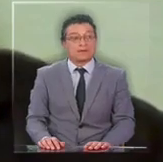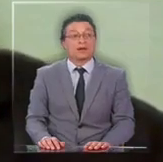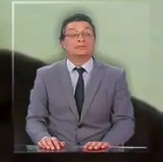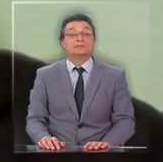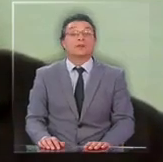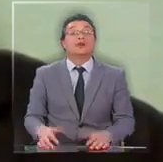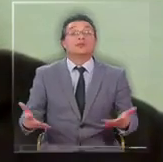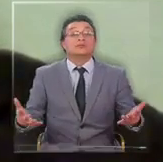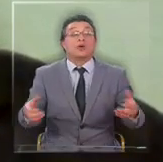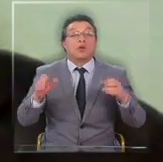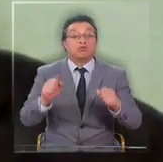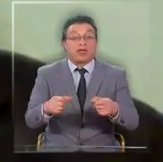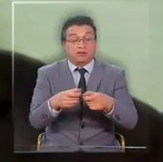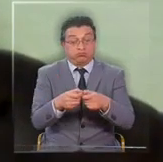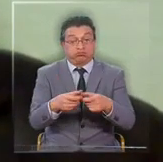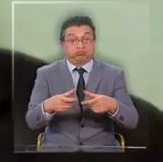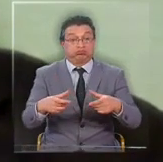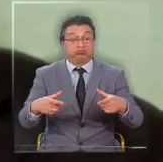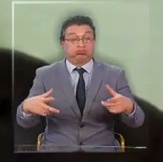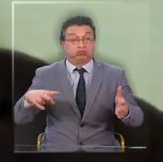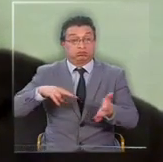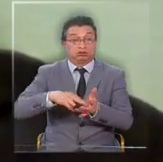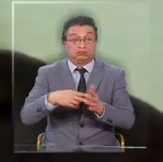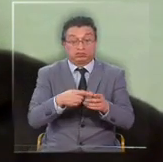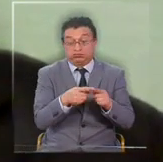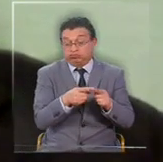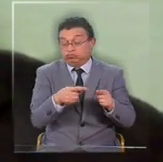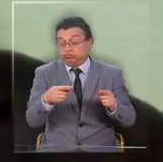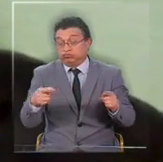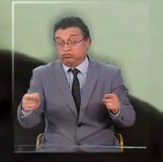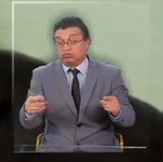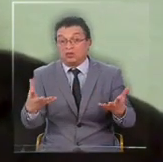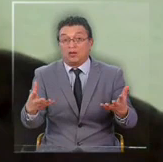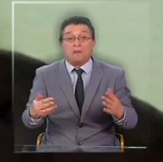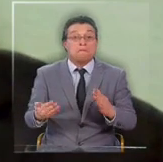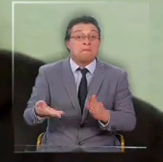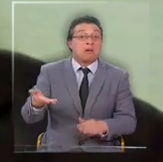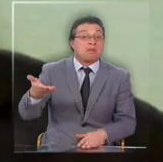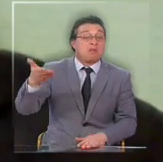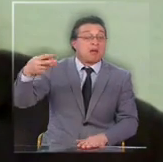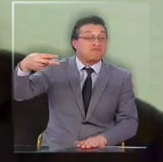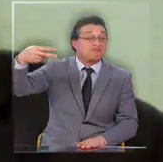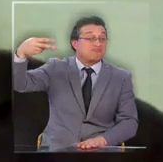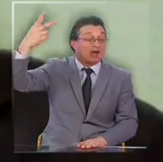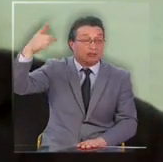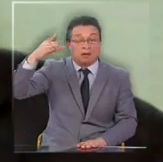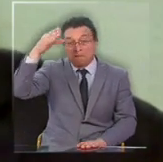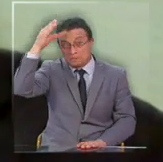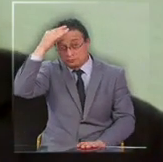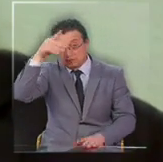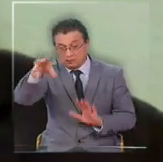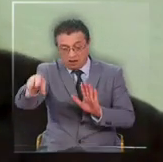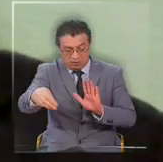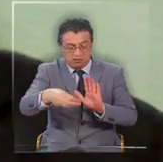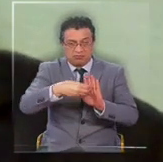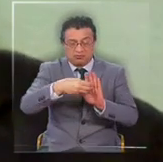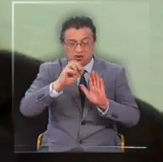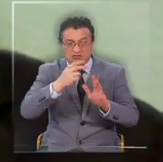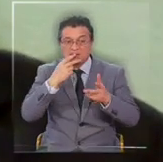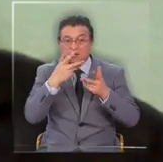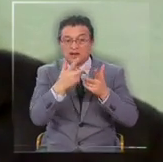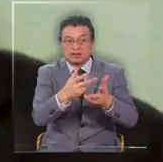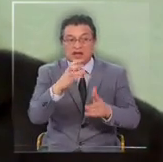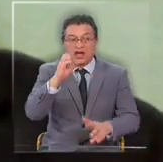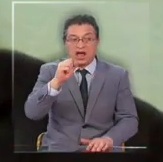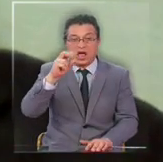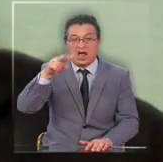Bueno, ¿cuánto se puede extender este conflicto? ¿Qué ribetes puede tener? ¿Qué significa que el presidente Trump haya incluido o amenace con